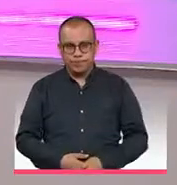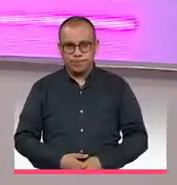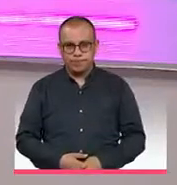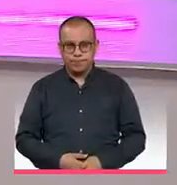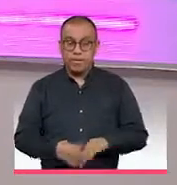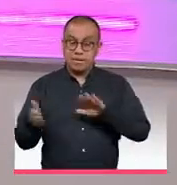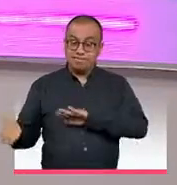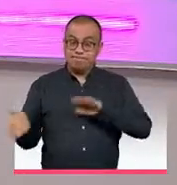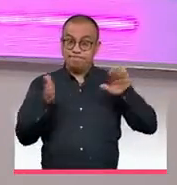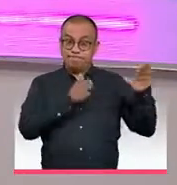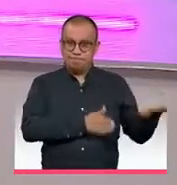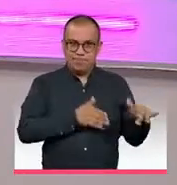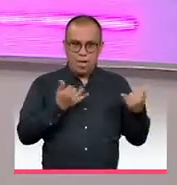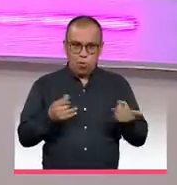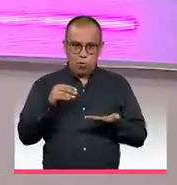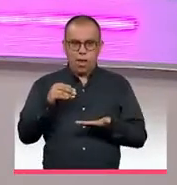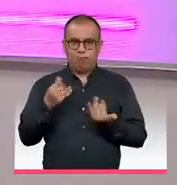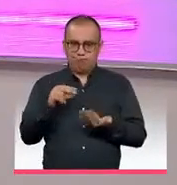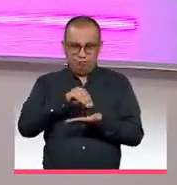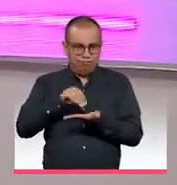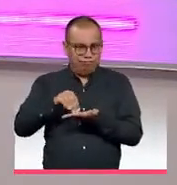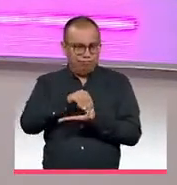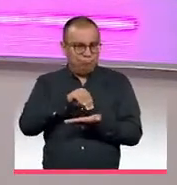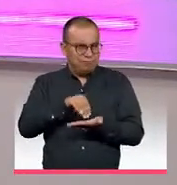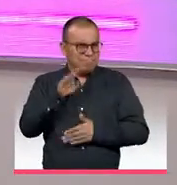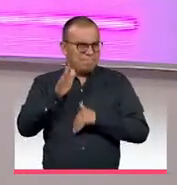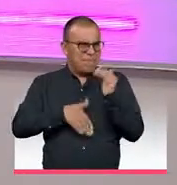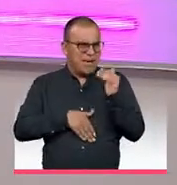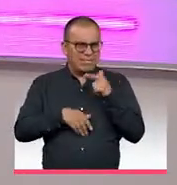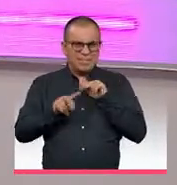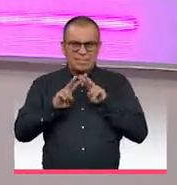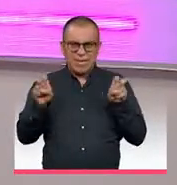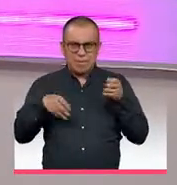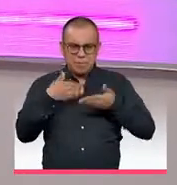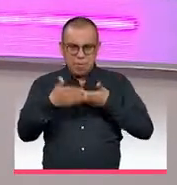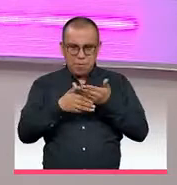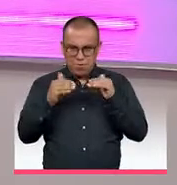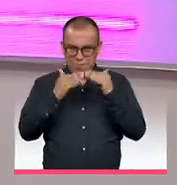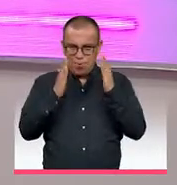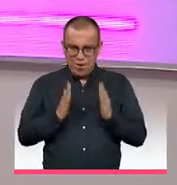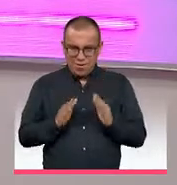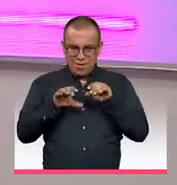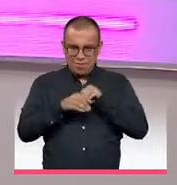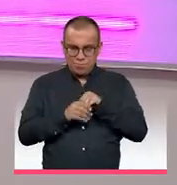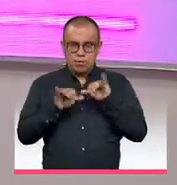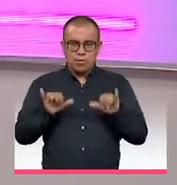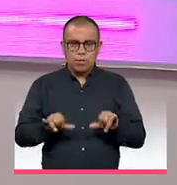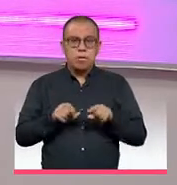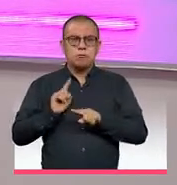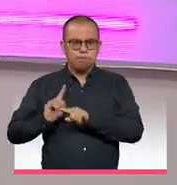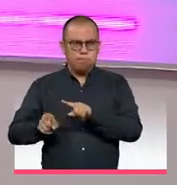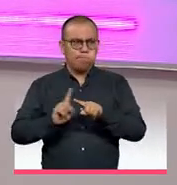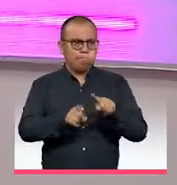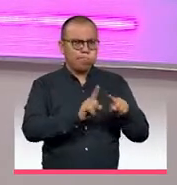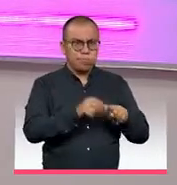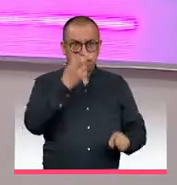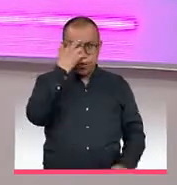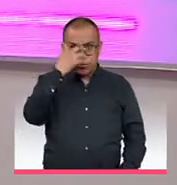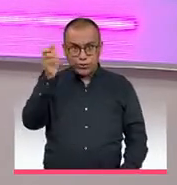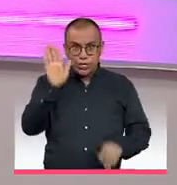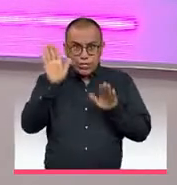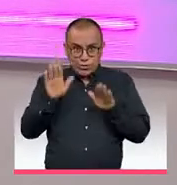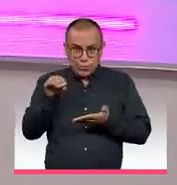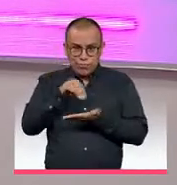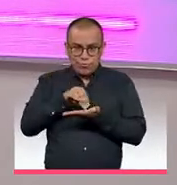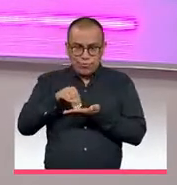Y cambiamos de disciplina. El ajedrez ha sido sin duda uno de los deportes de mayor acogida durante la cuarentena y es por ello que varios de los mejores ajedrecistas del país,